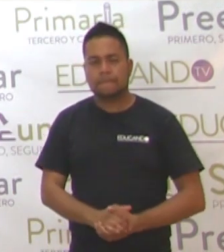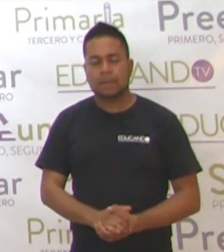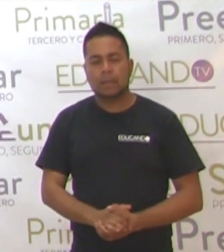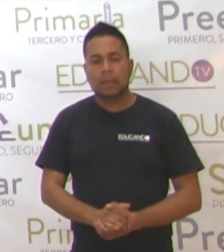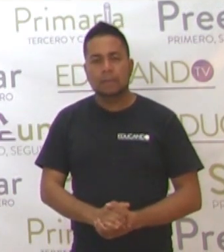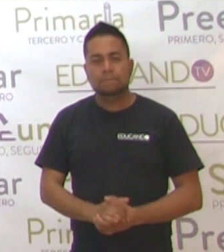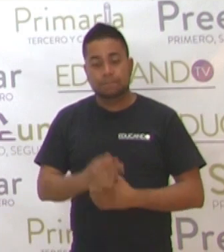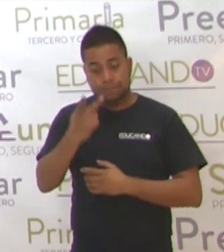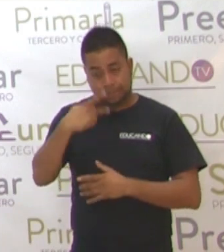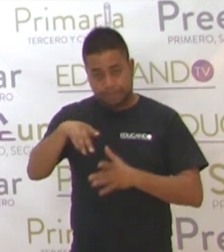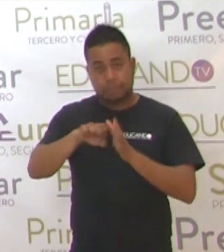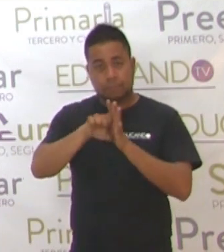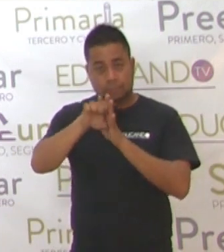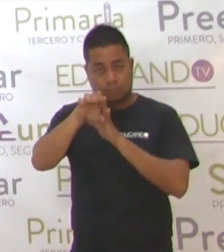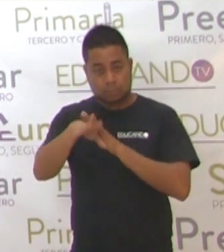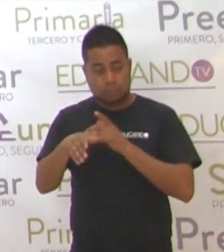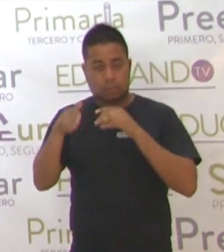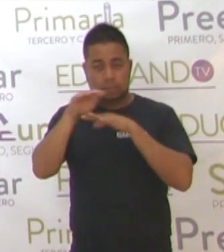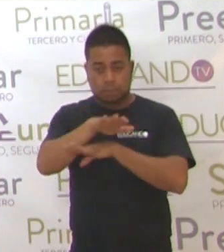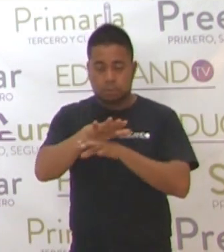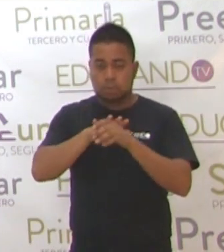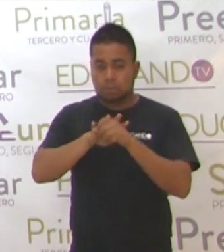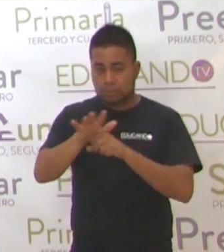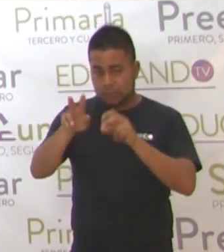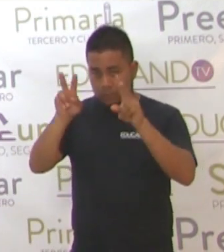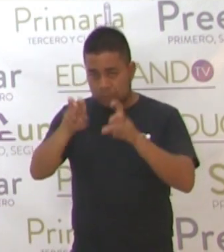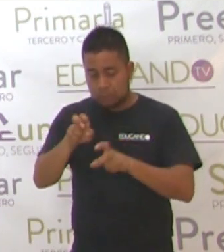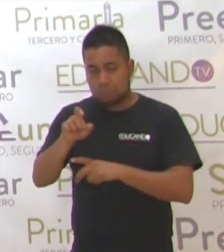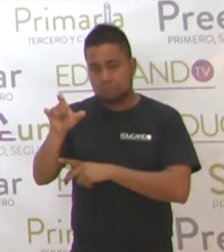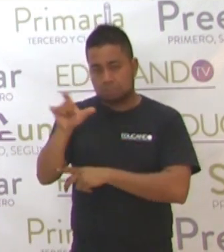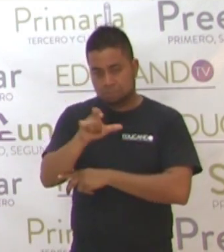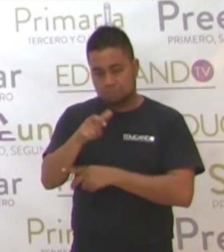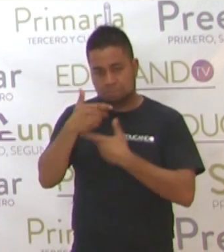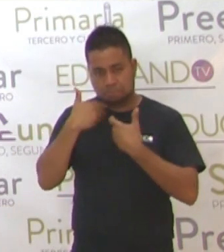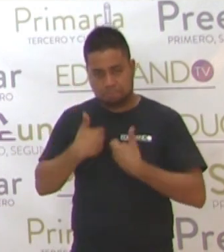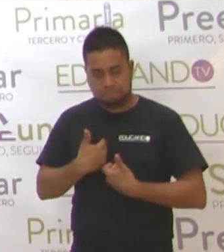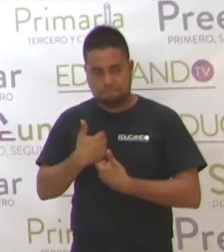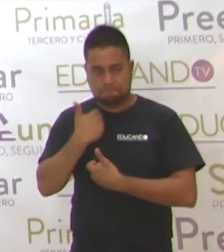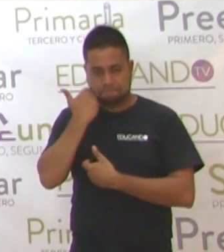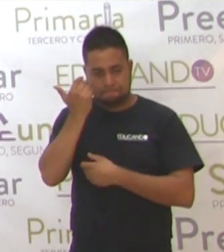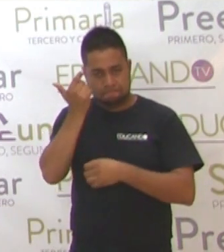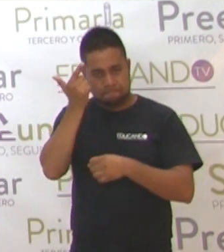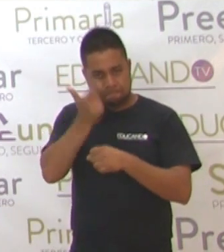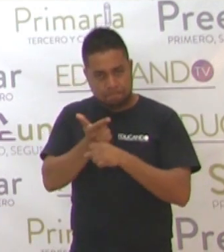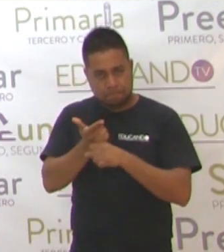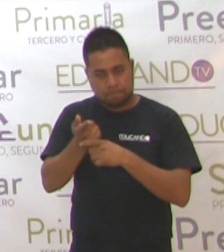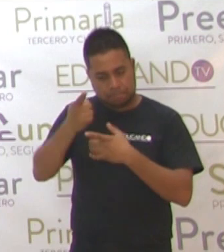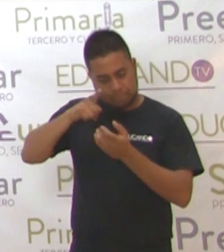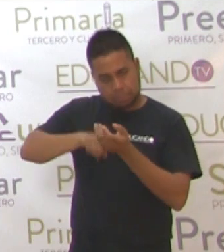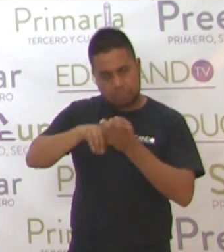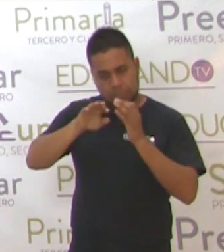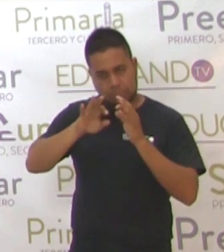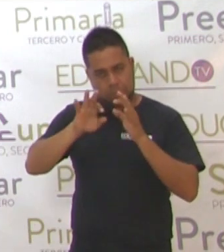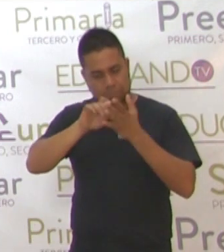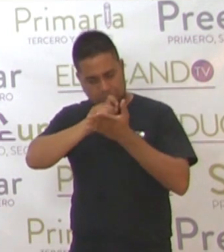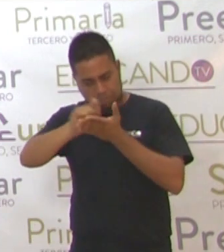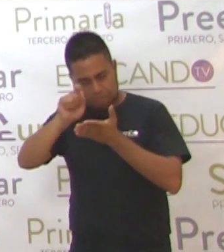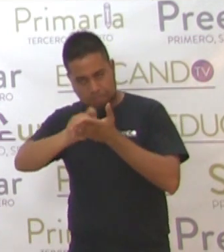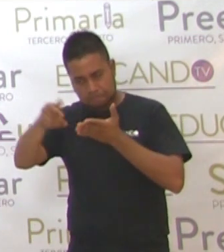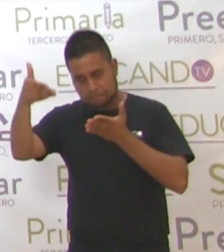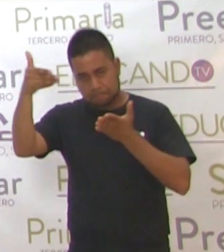en la referencia cuando nosotros queramos detectar en la forma escrita un